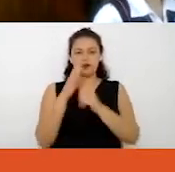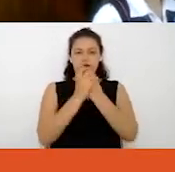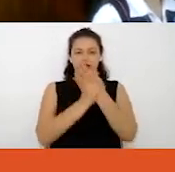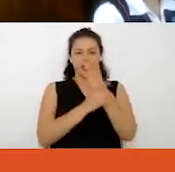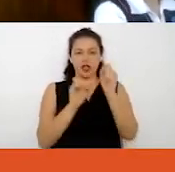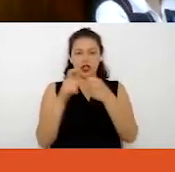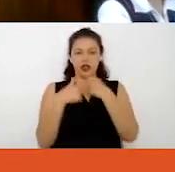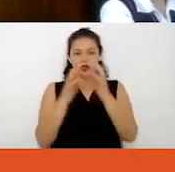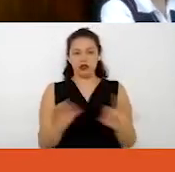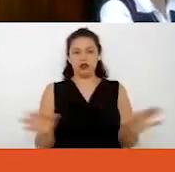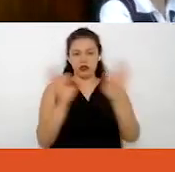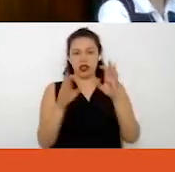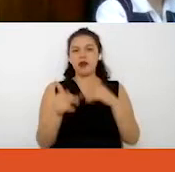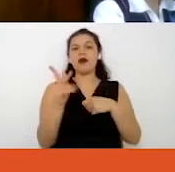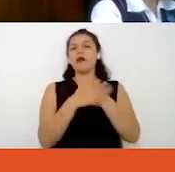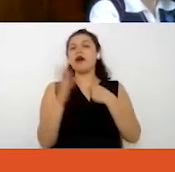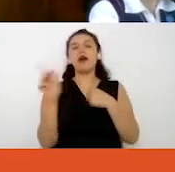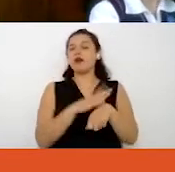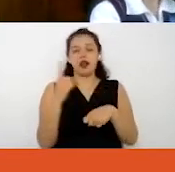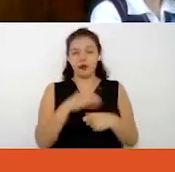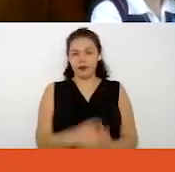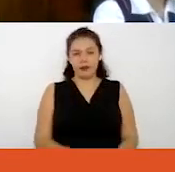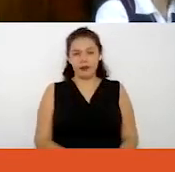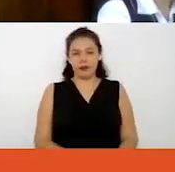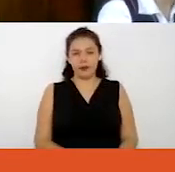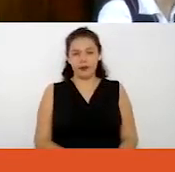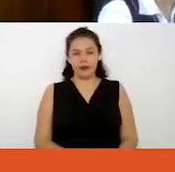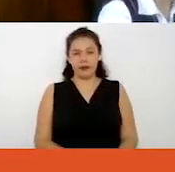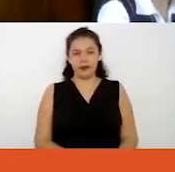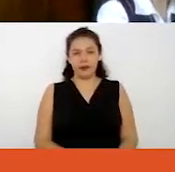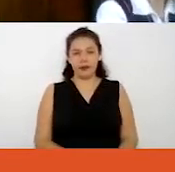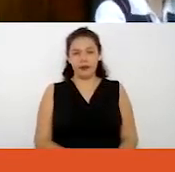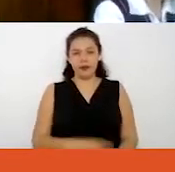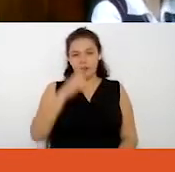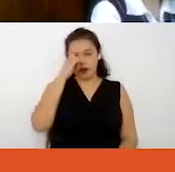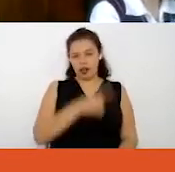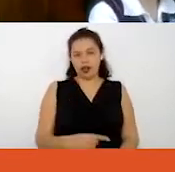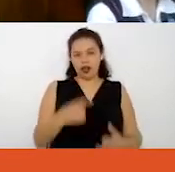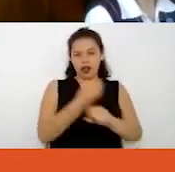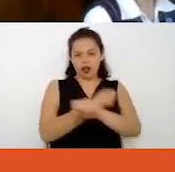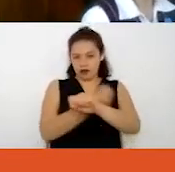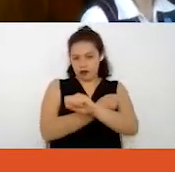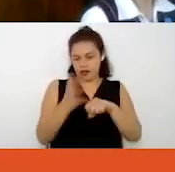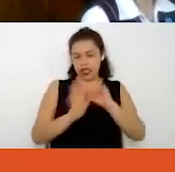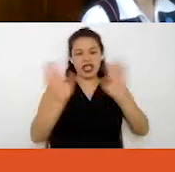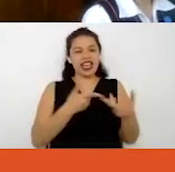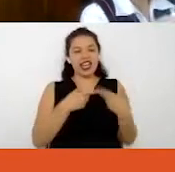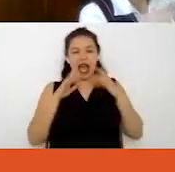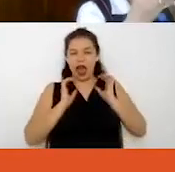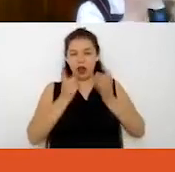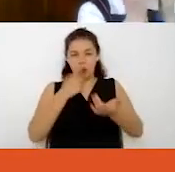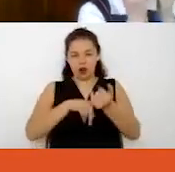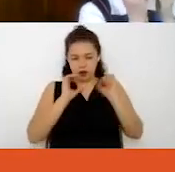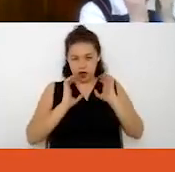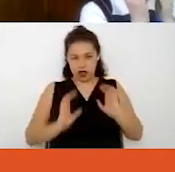qué? En este caso, al tratarse de hemorragias, ya hay ahí un fluido corporal. En este caso va a